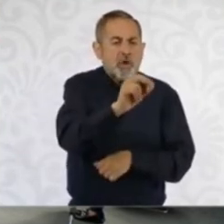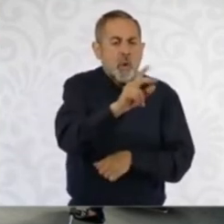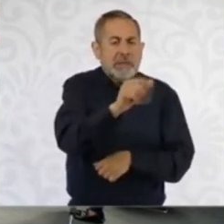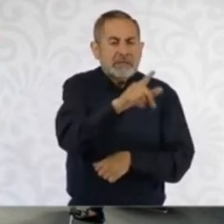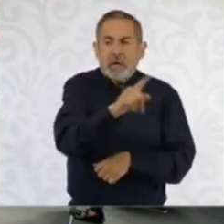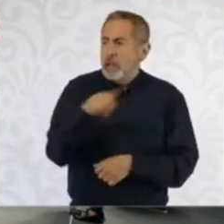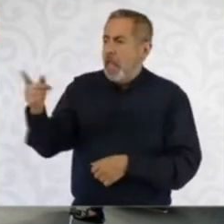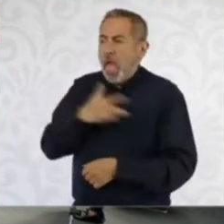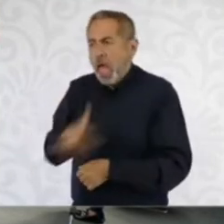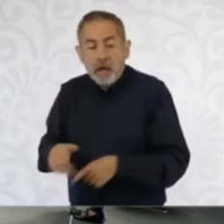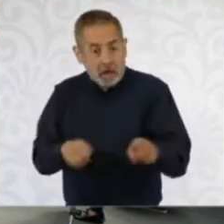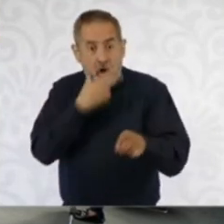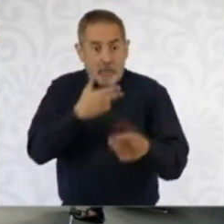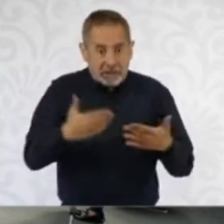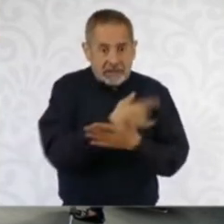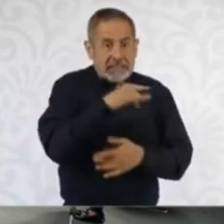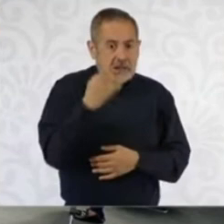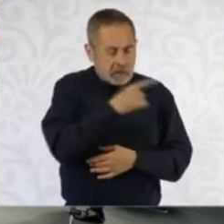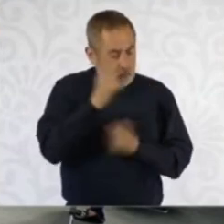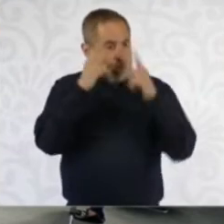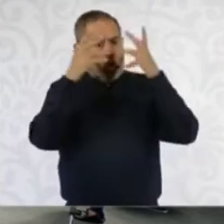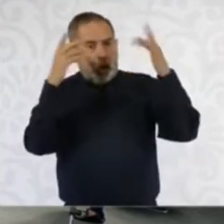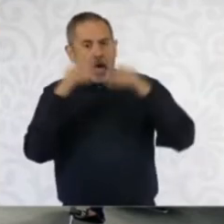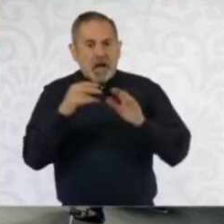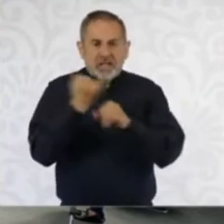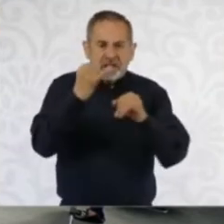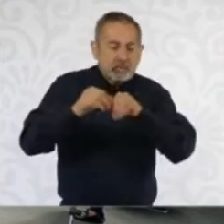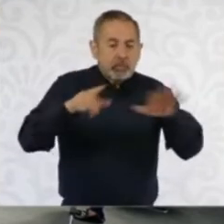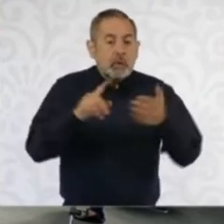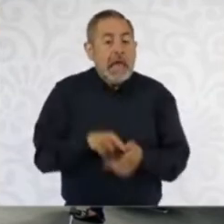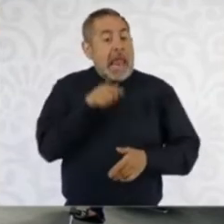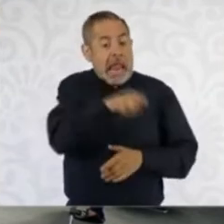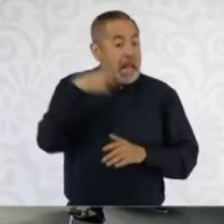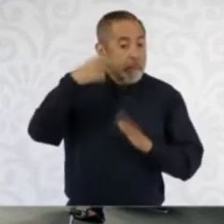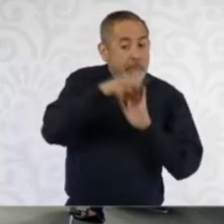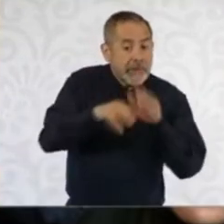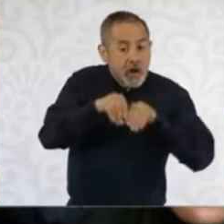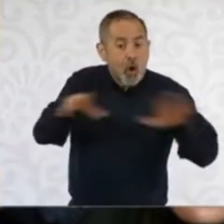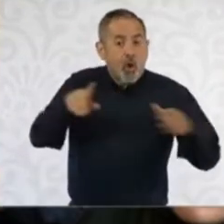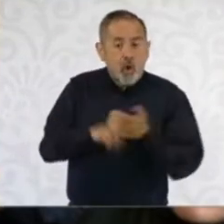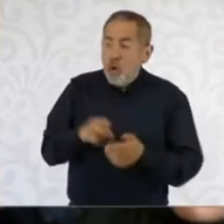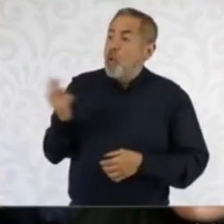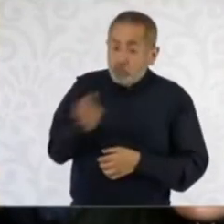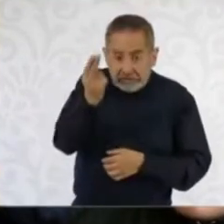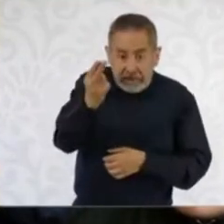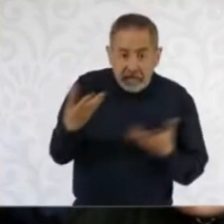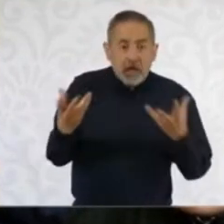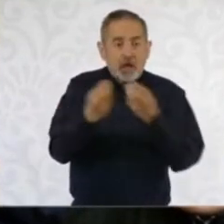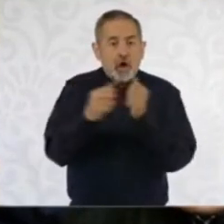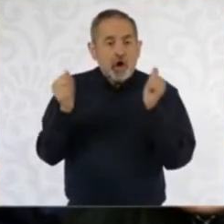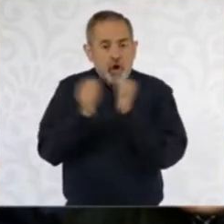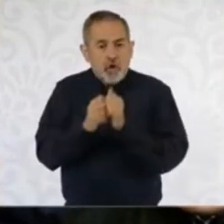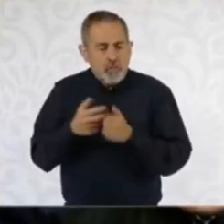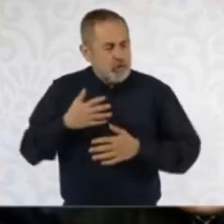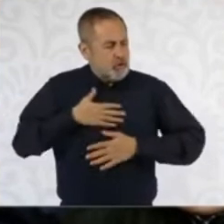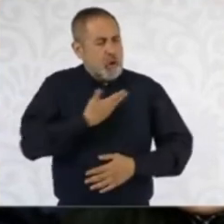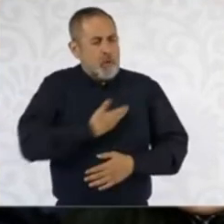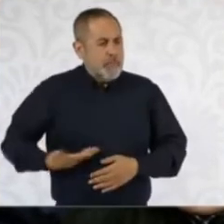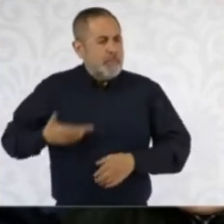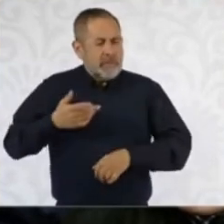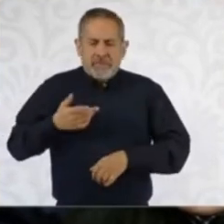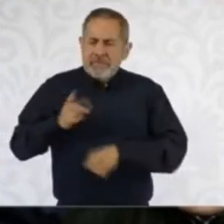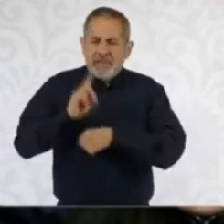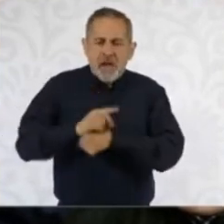días este actor chileno pues, causó un auténtico furor en las redes al compartir un video pues, en el que usted aparece mostrando su día a día como presidenta